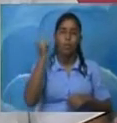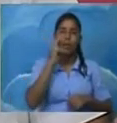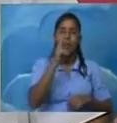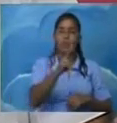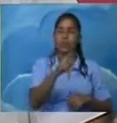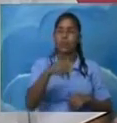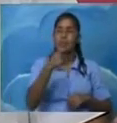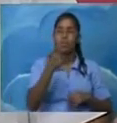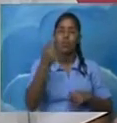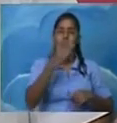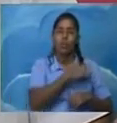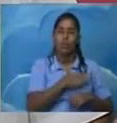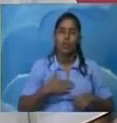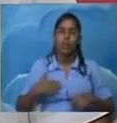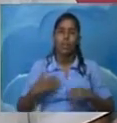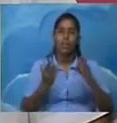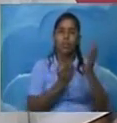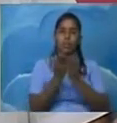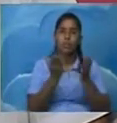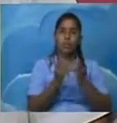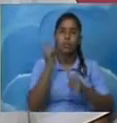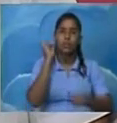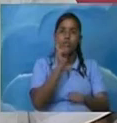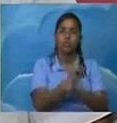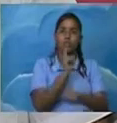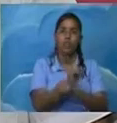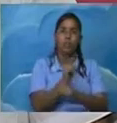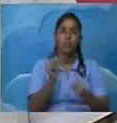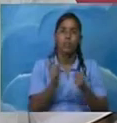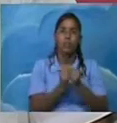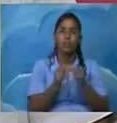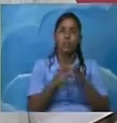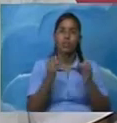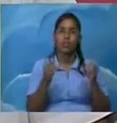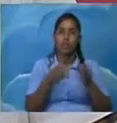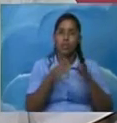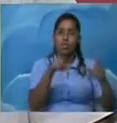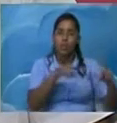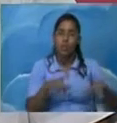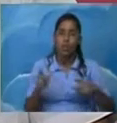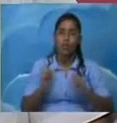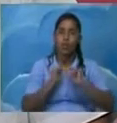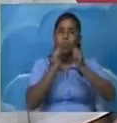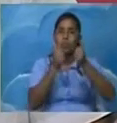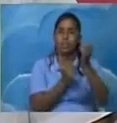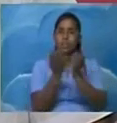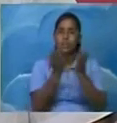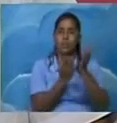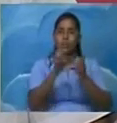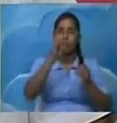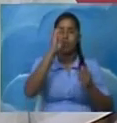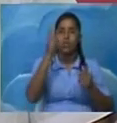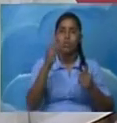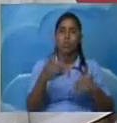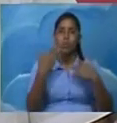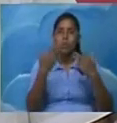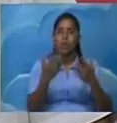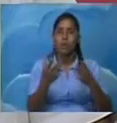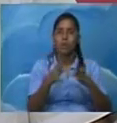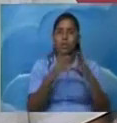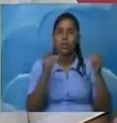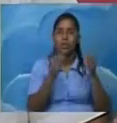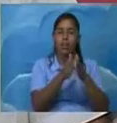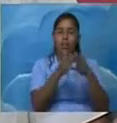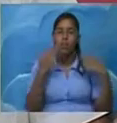Y cuando queremos servir, solamente con dar el paso y comenzar a servir, Dios va a abrir las